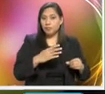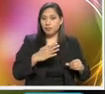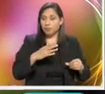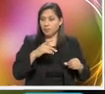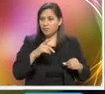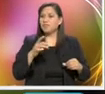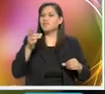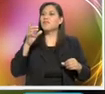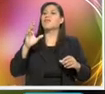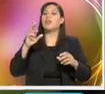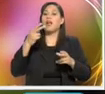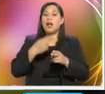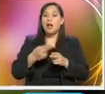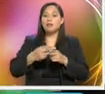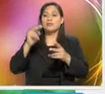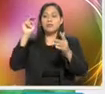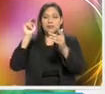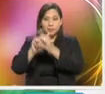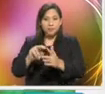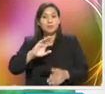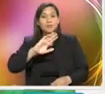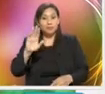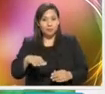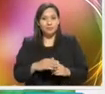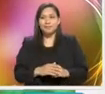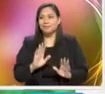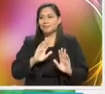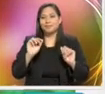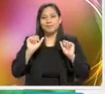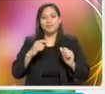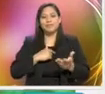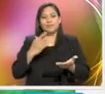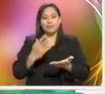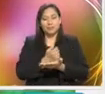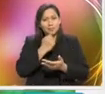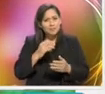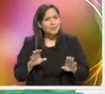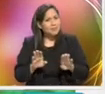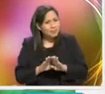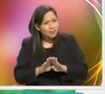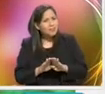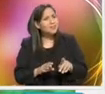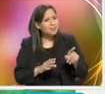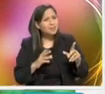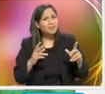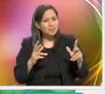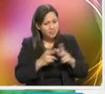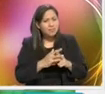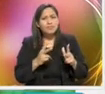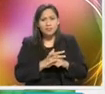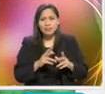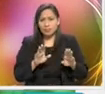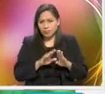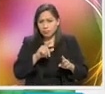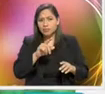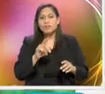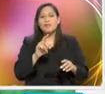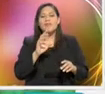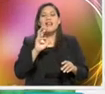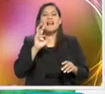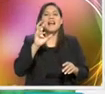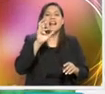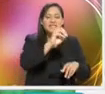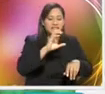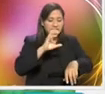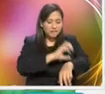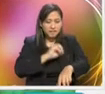a morir, ¿no? O sea, no hasta que uno de los dos muera, entonces van a estar contentos. ¿Cómo se atacan, Gus? Literal, o sea, se